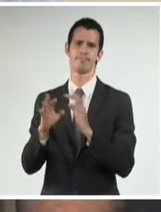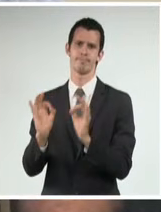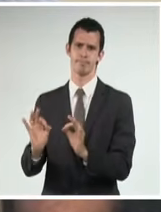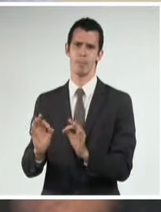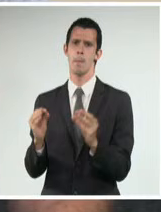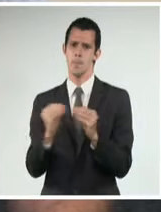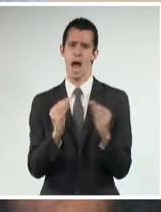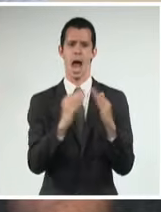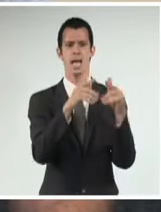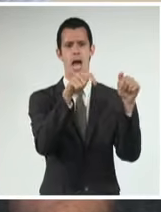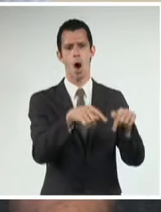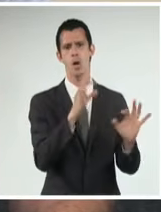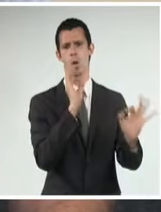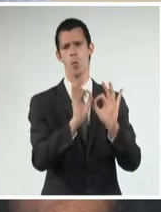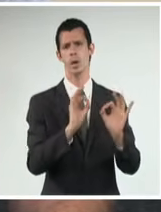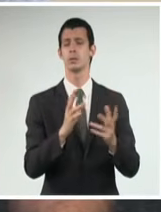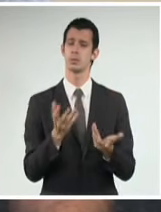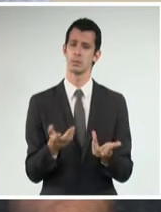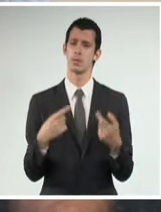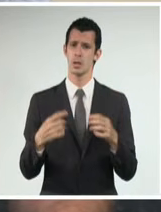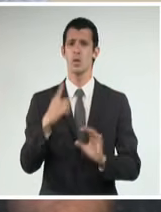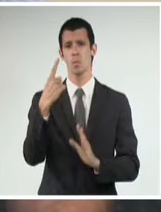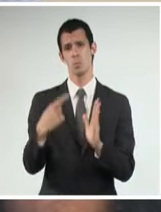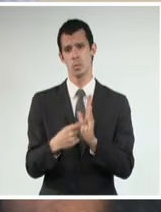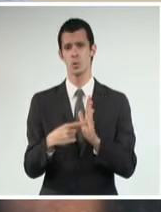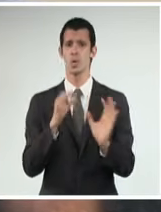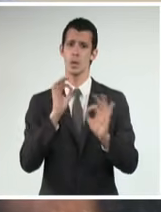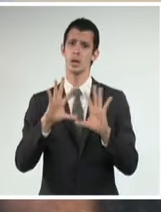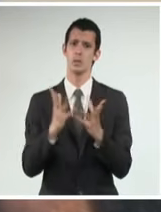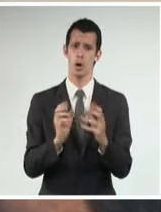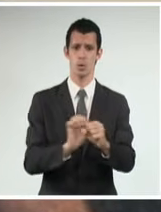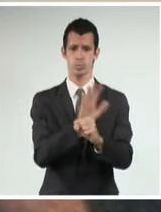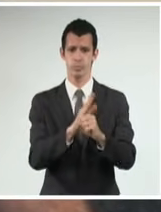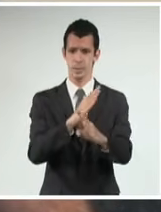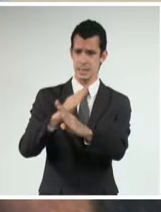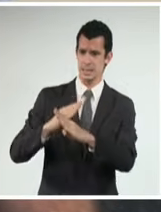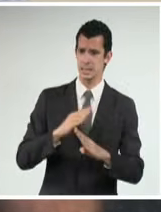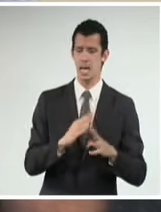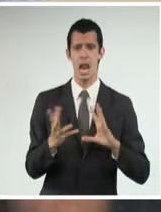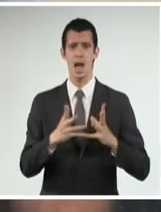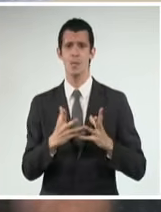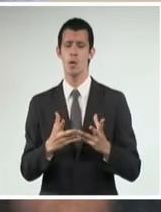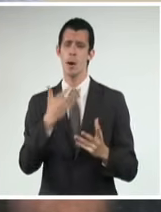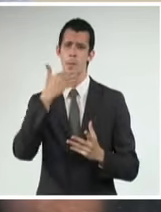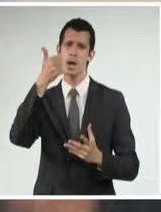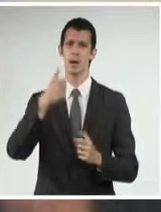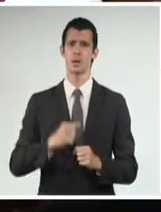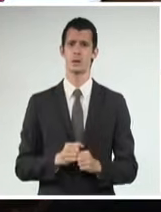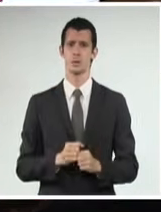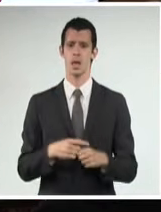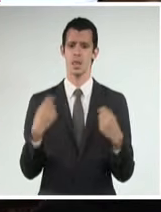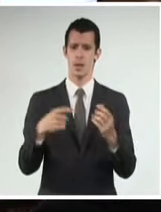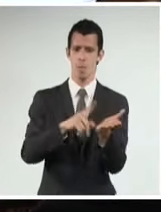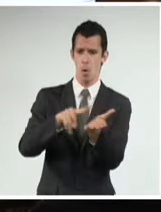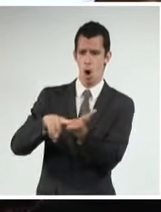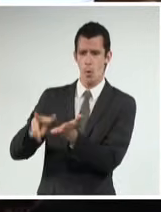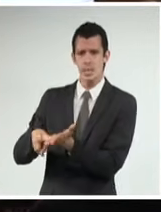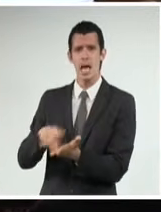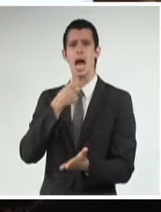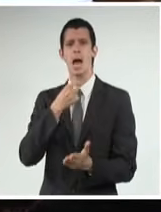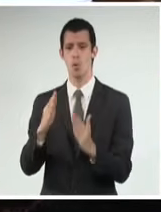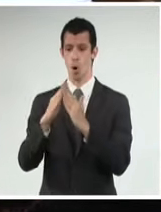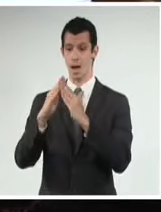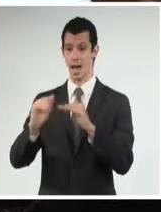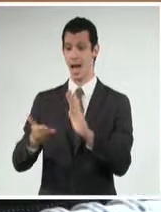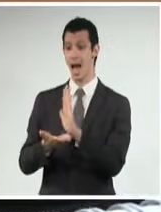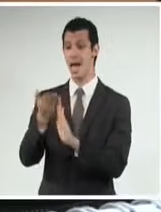la implementación de los protocolos establecidos para cortar la transmisión, lograr una gestión más eficiente de las altas clínicas y perfeccionar el